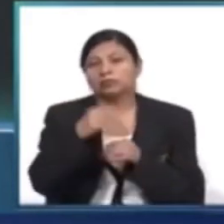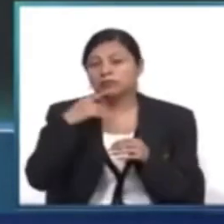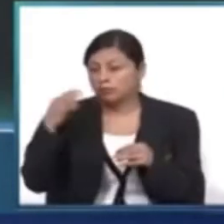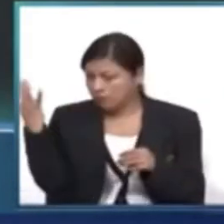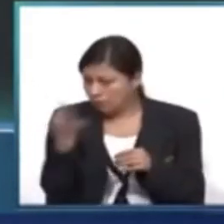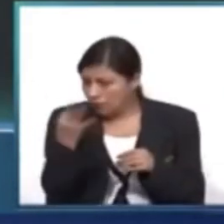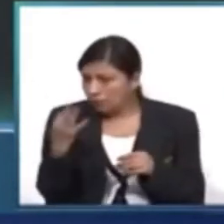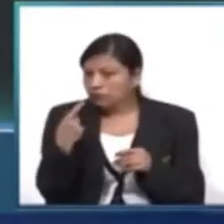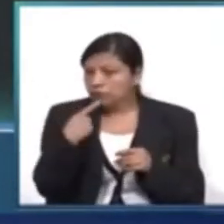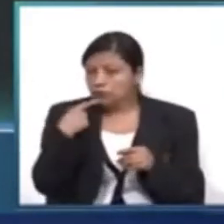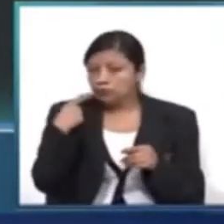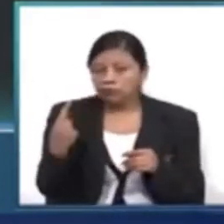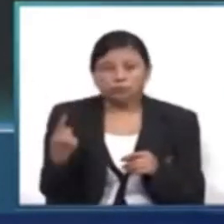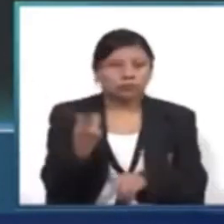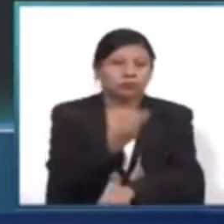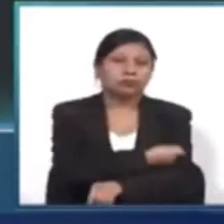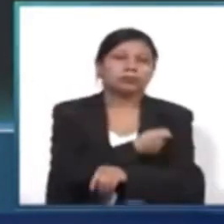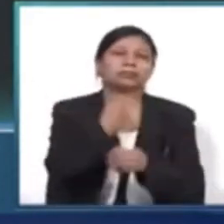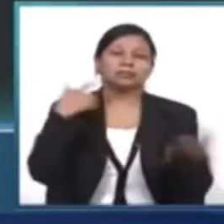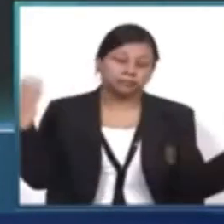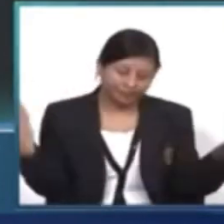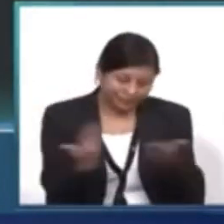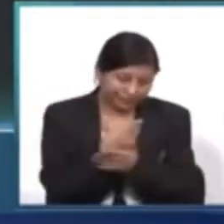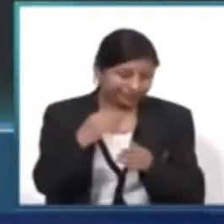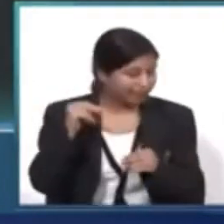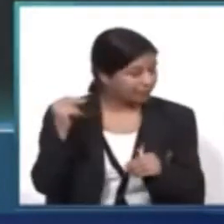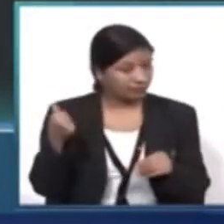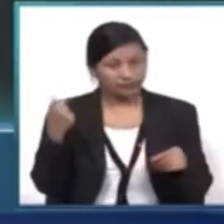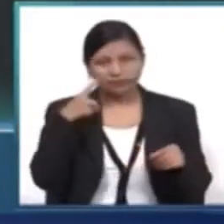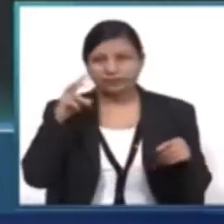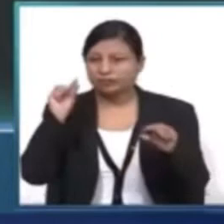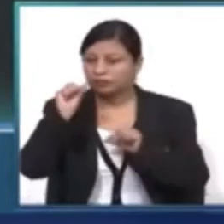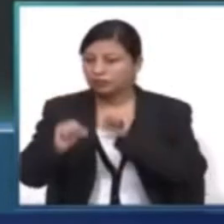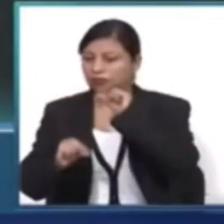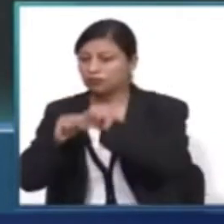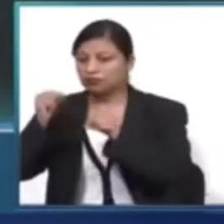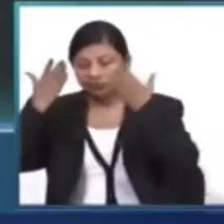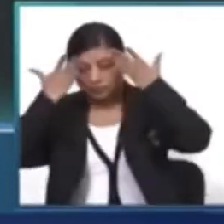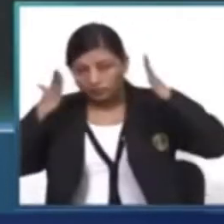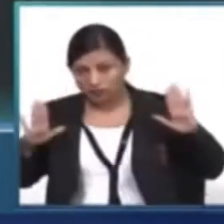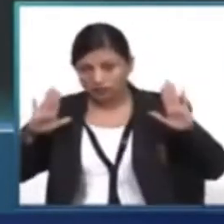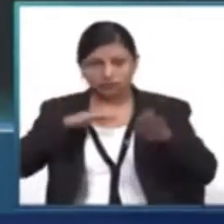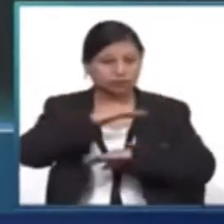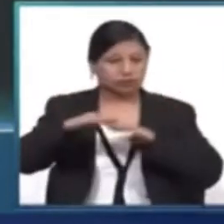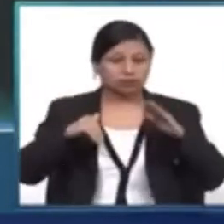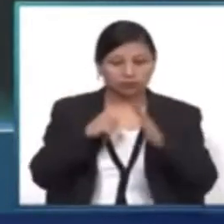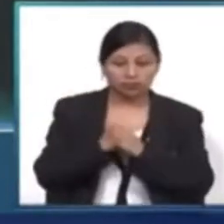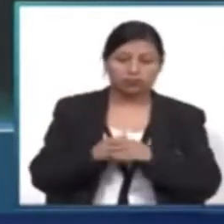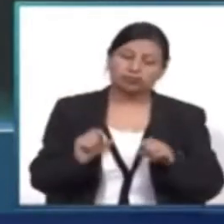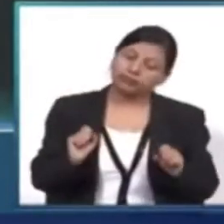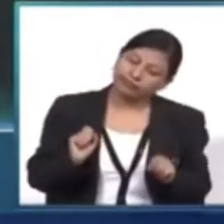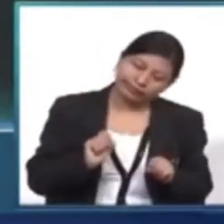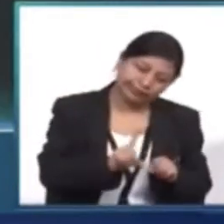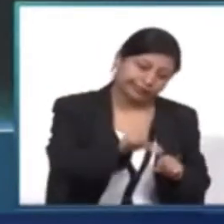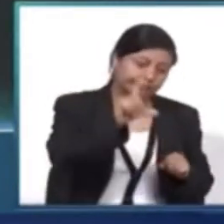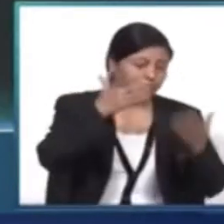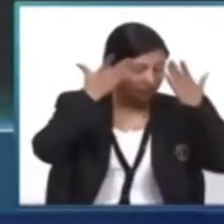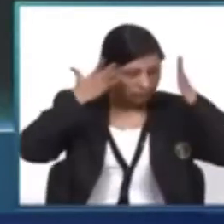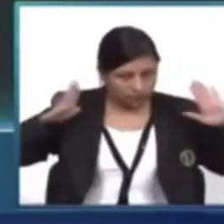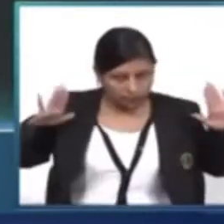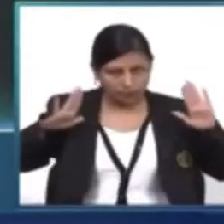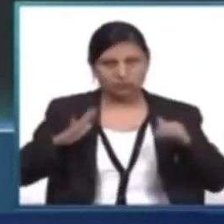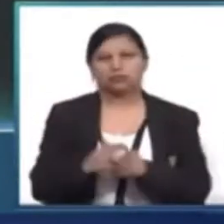excelente, es la vacuna más nueva, digamos, y tenemos poca, todavía no sabemos toda su trayectoria de seguridad. O sea